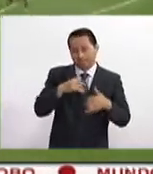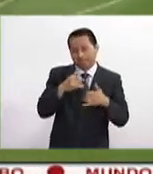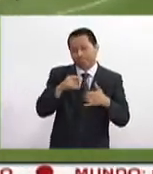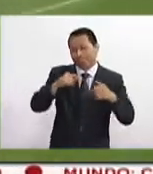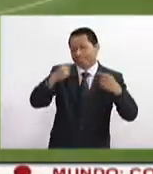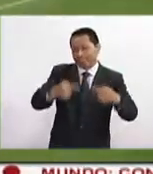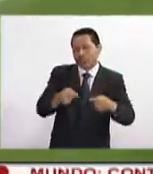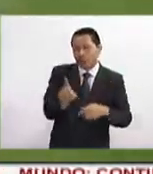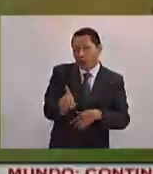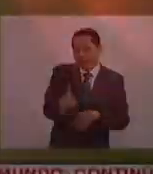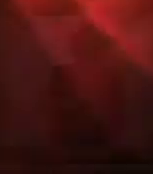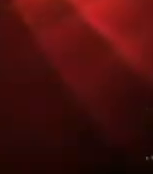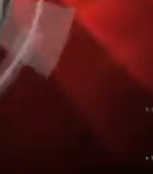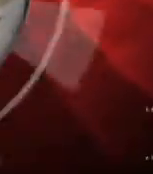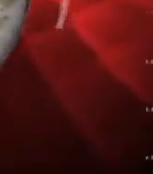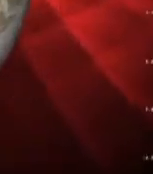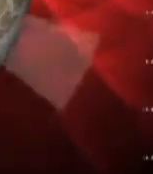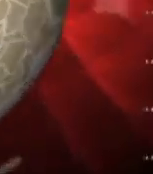este domingo.